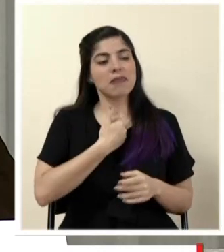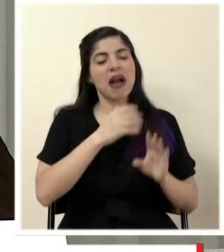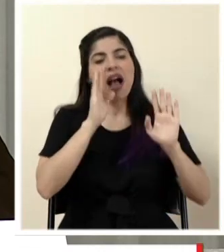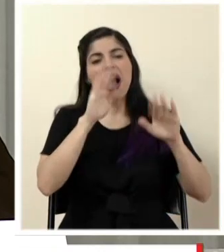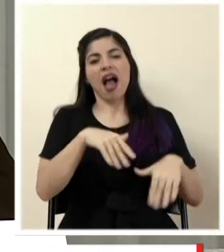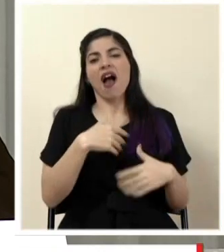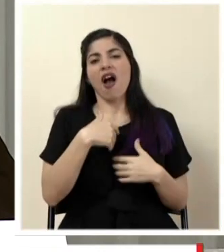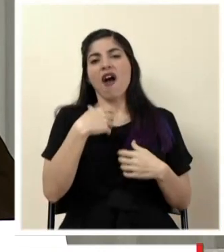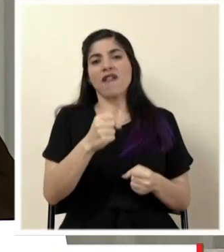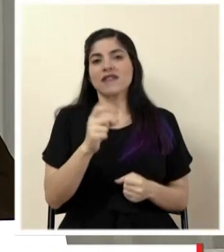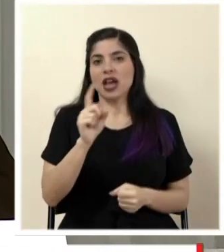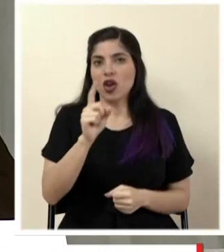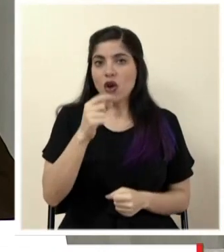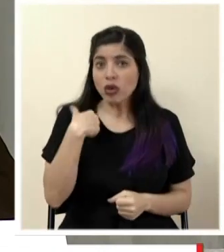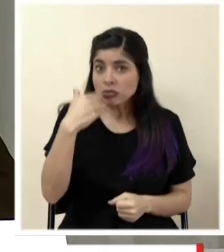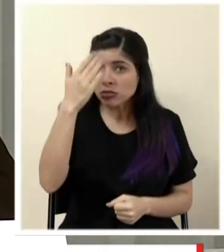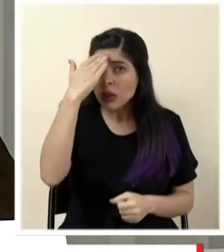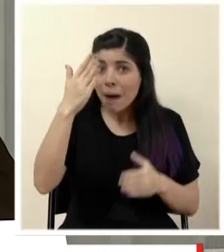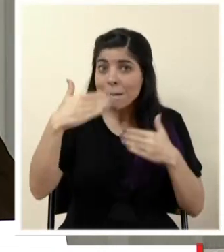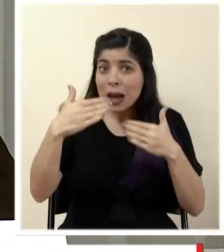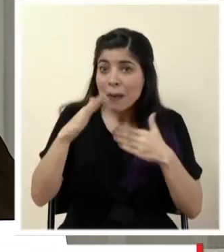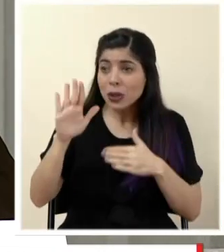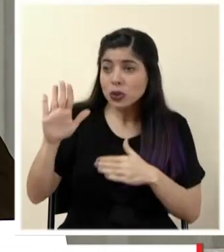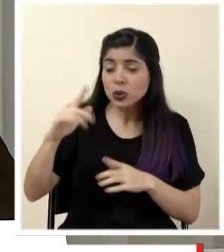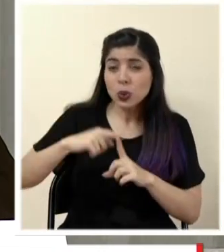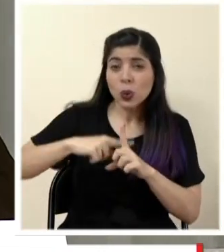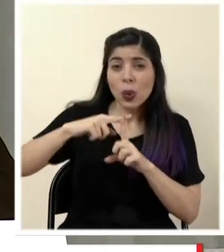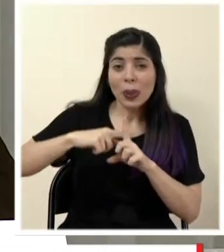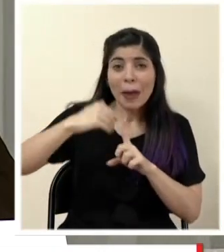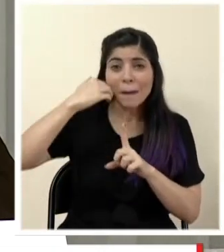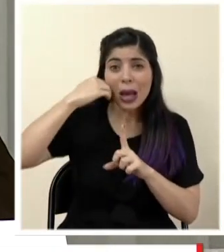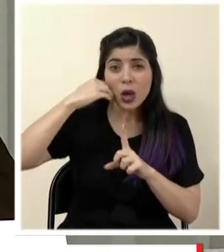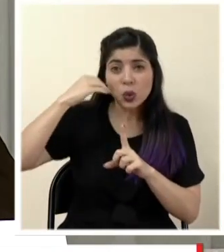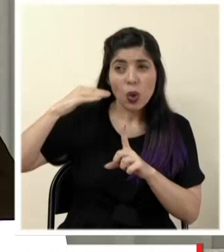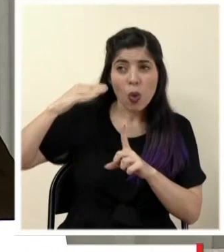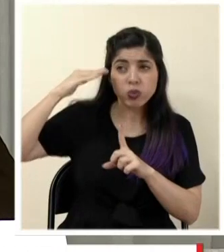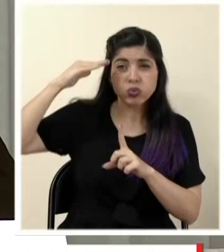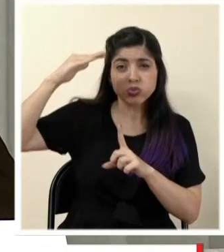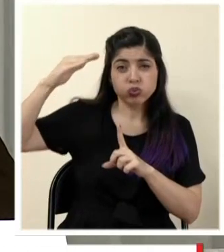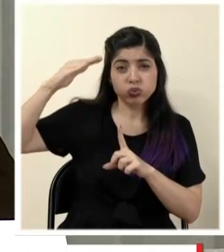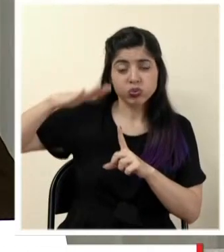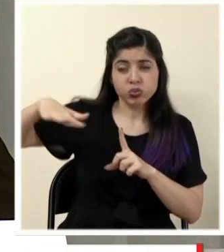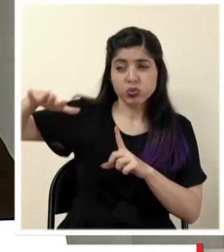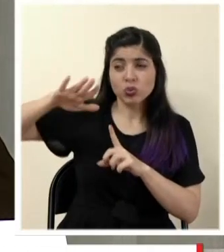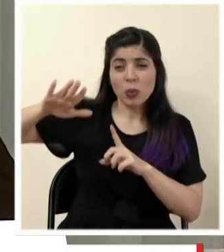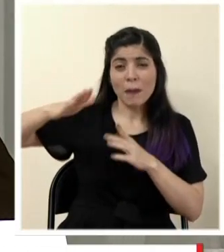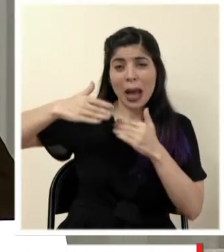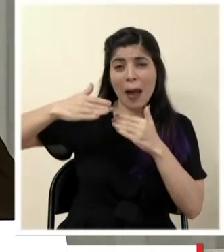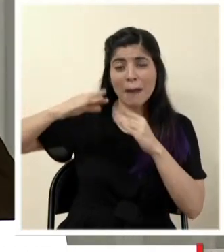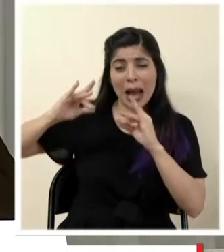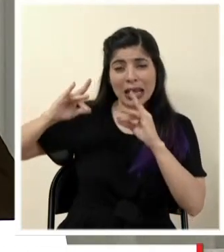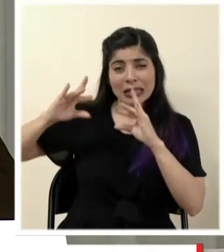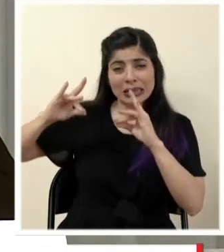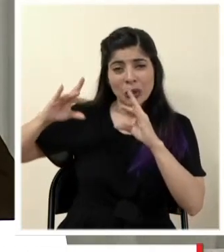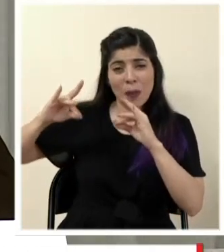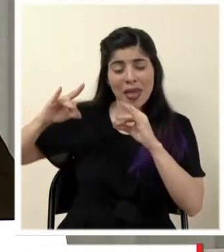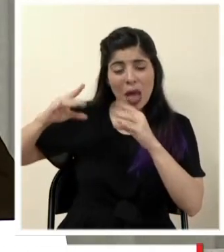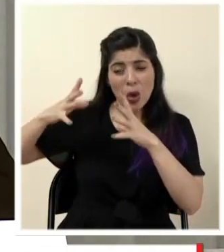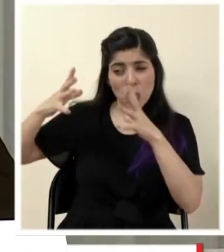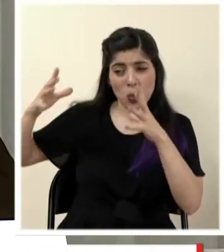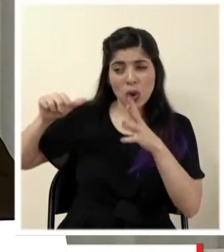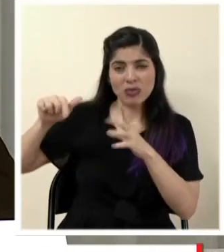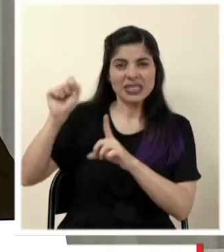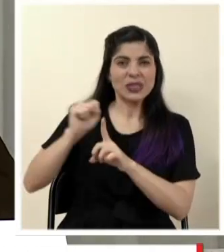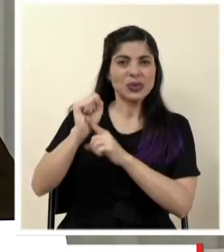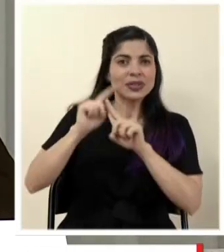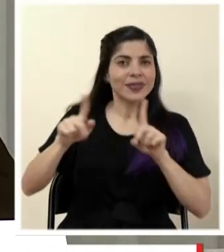que por ejemplo en Panamá, que tienen temperaturas también elevadas o niveles de humedad un poco parecidos, han tenido escenarios diferentes